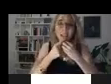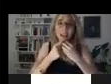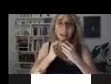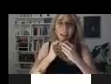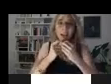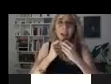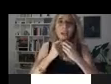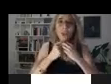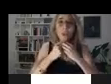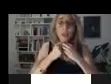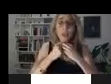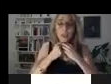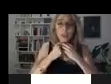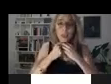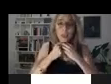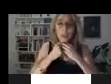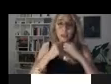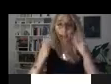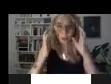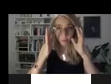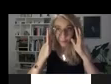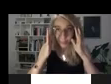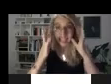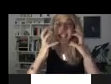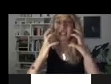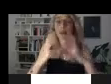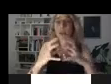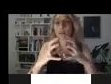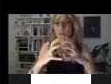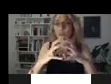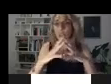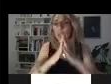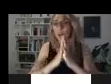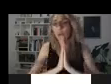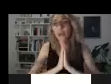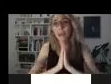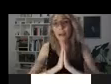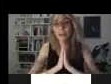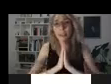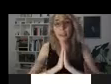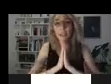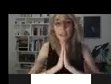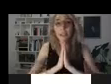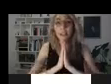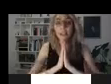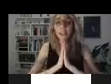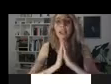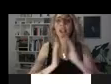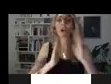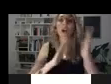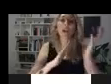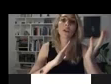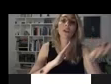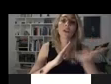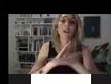profundizar esta idea sobre la tasación de la obra de arte y